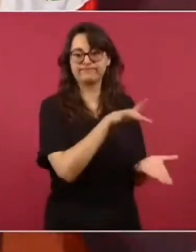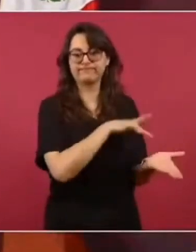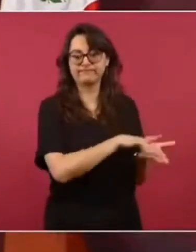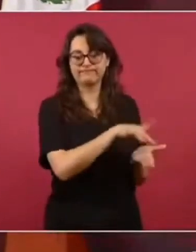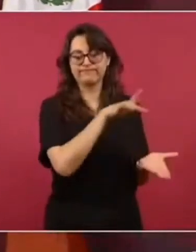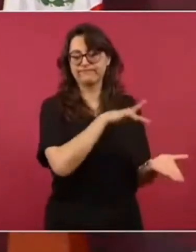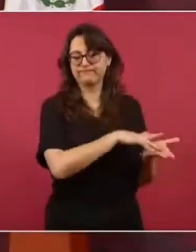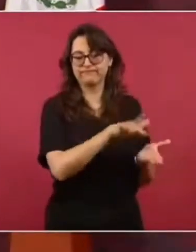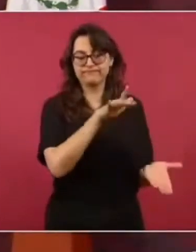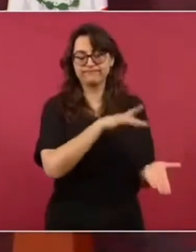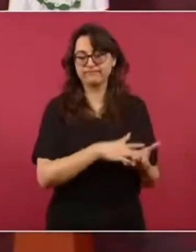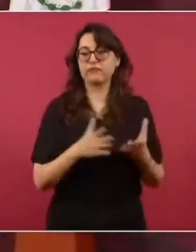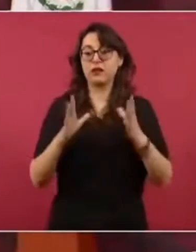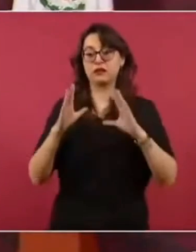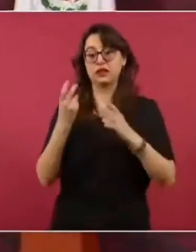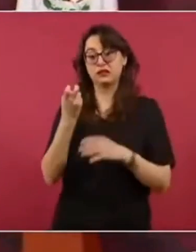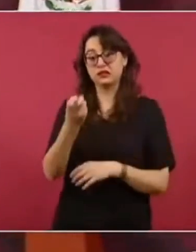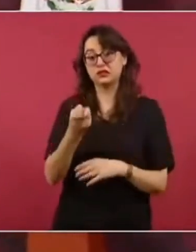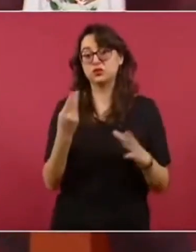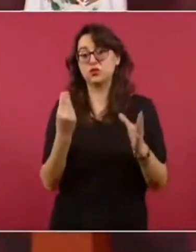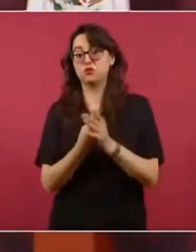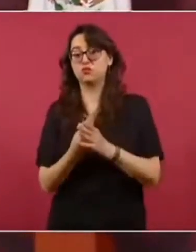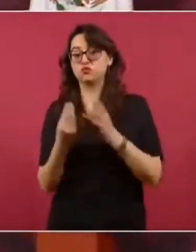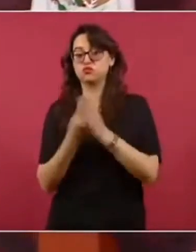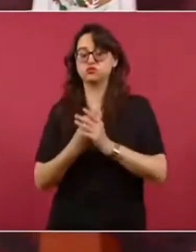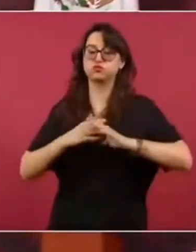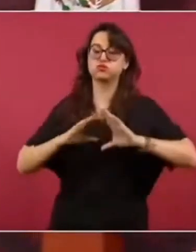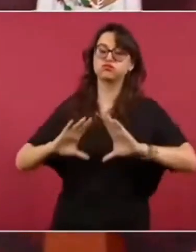y muy